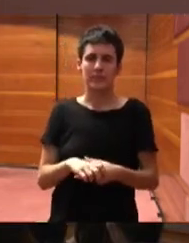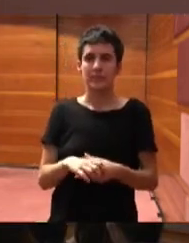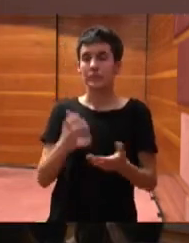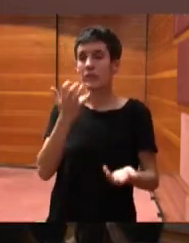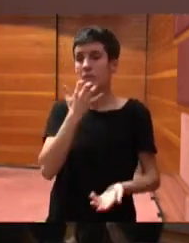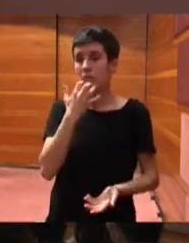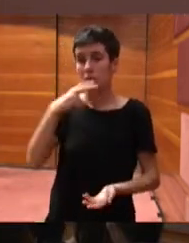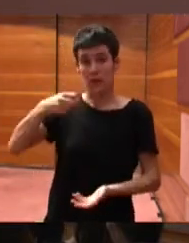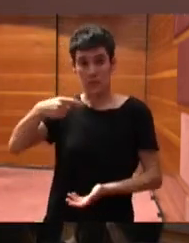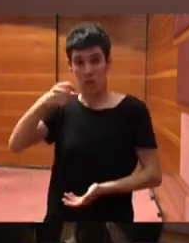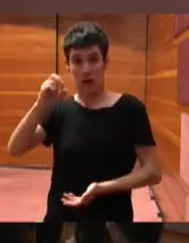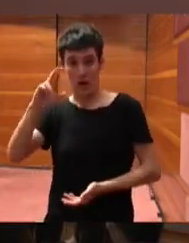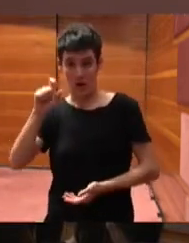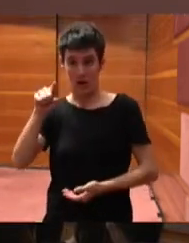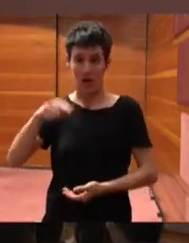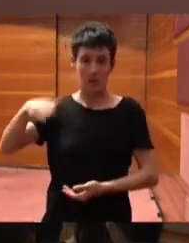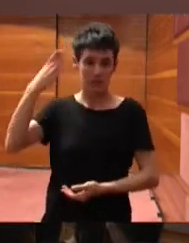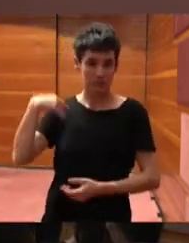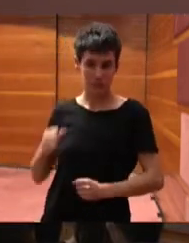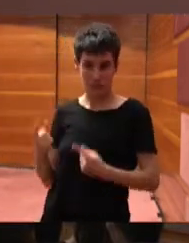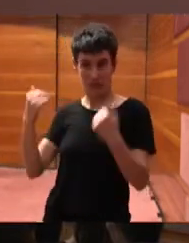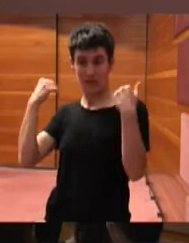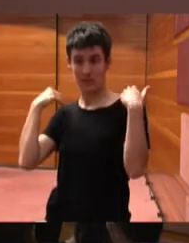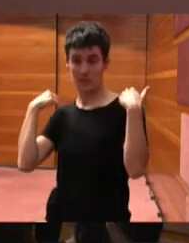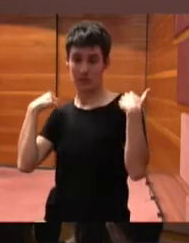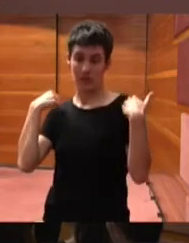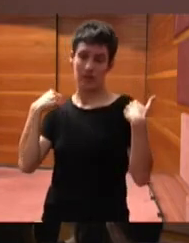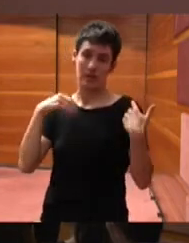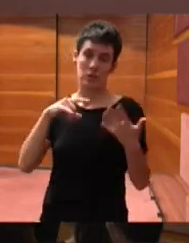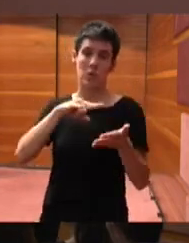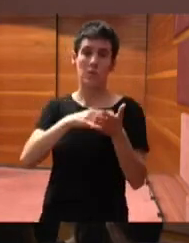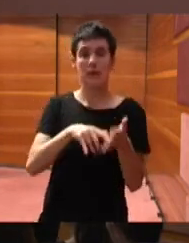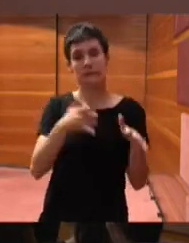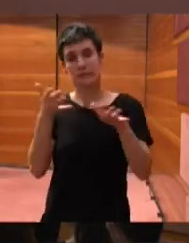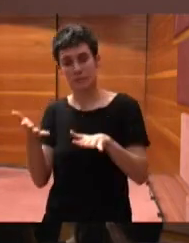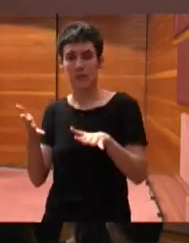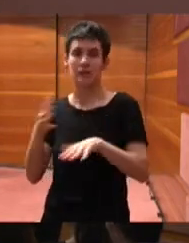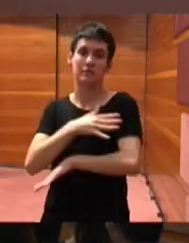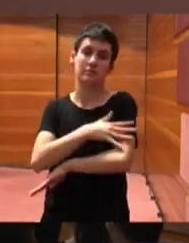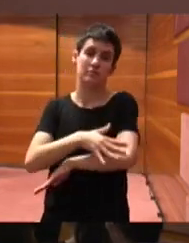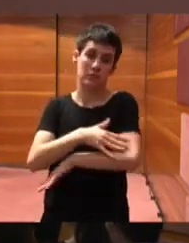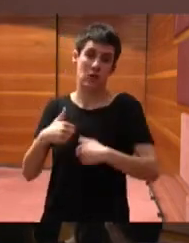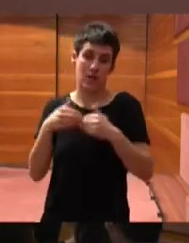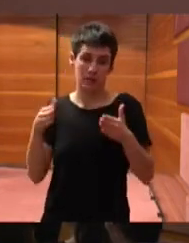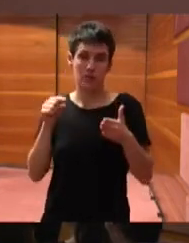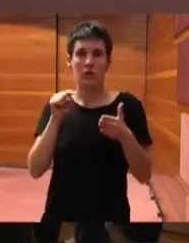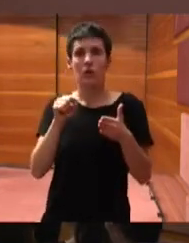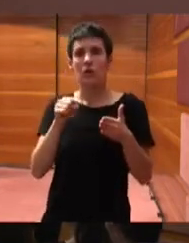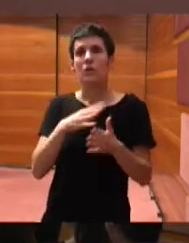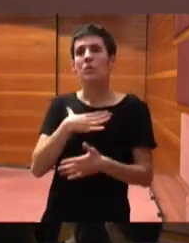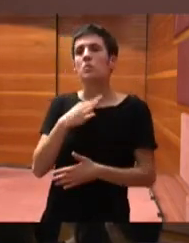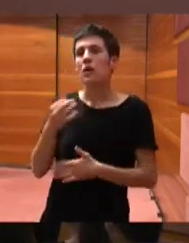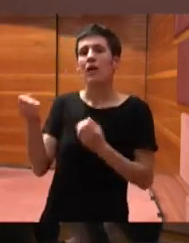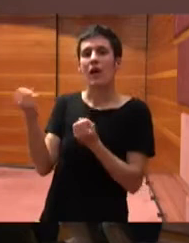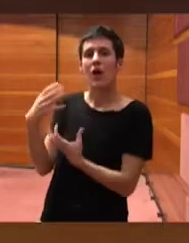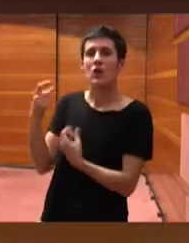ejemplo, a Nagore, que la tenemos aquí, que fue pionera en implantar sistemas de gobierno abierto por esta parte del mundo, pues seguro que nos podría contar todo lo que se equivocó,